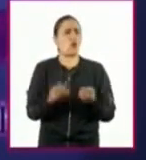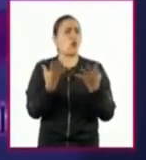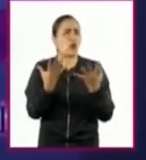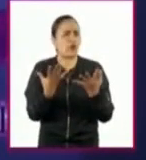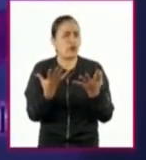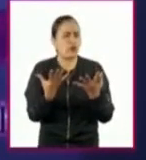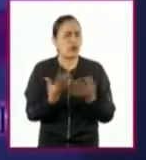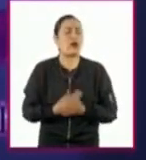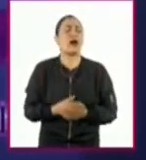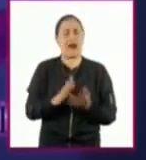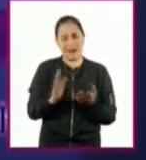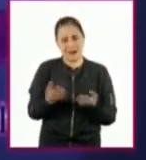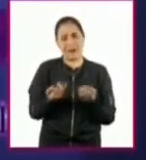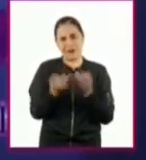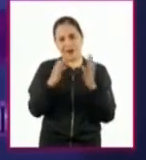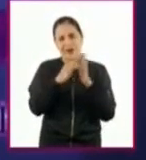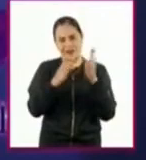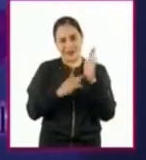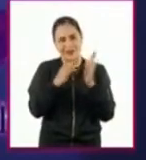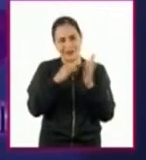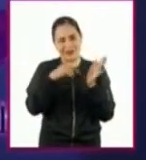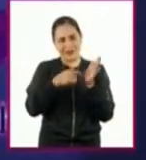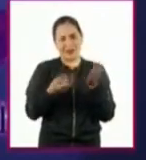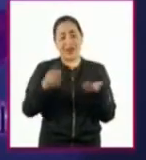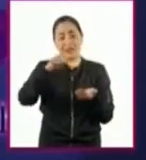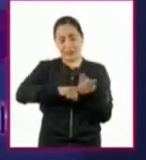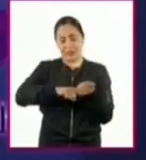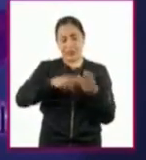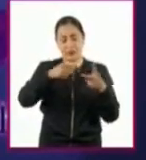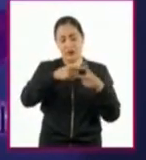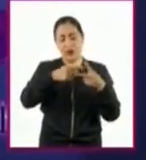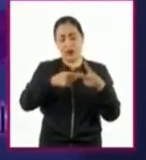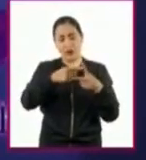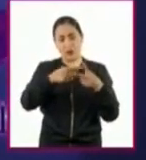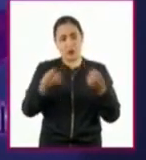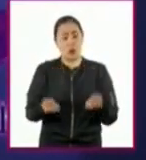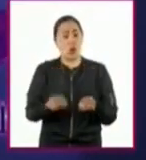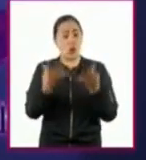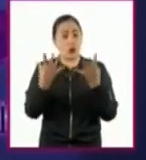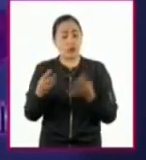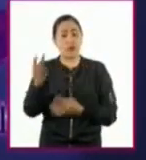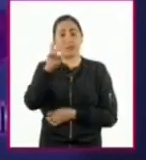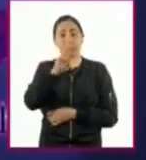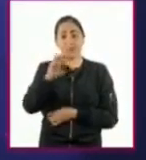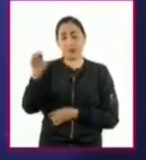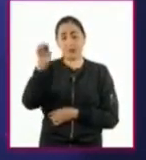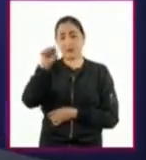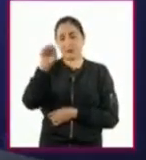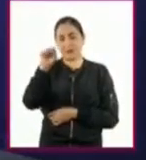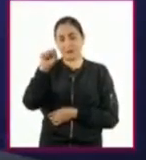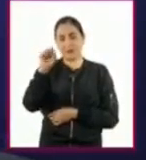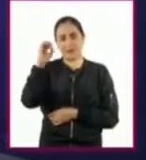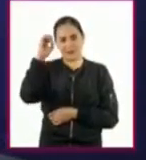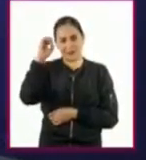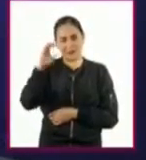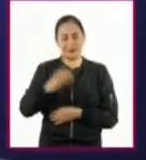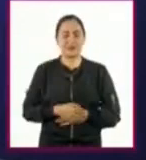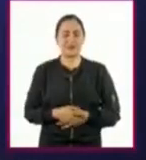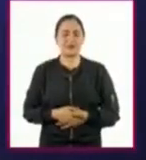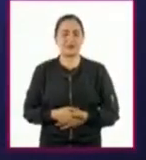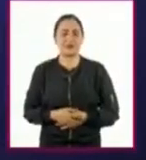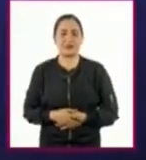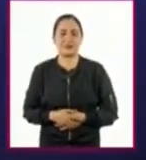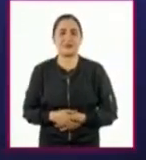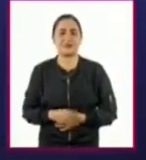los cuadriláteros, que dice que la suma de sus ángulos interiores es de 360 grados. La